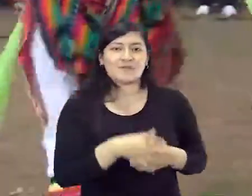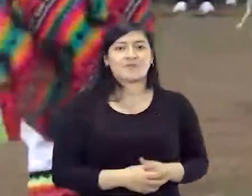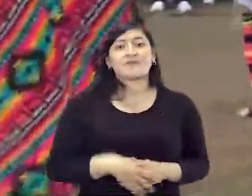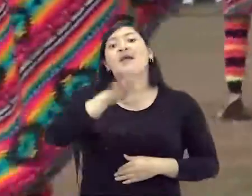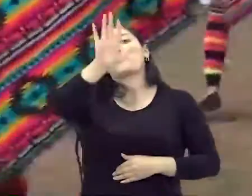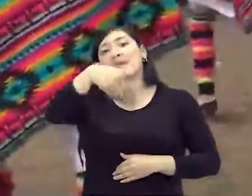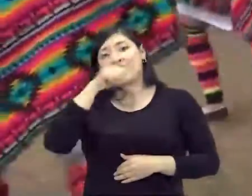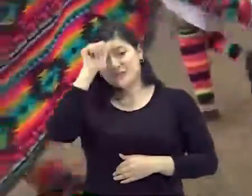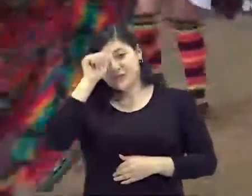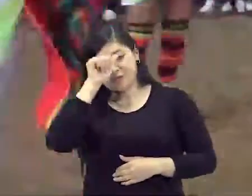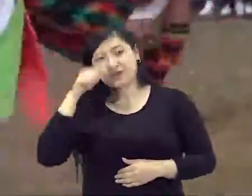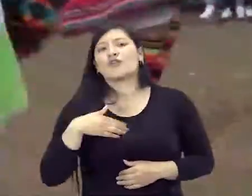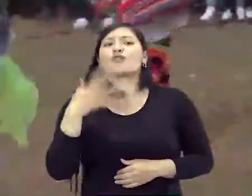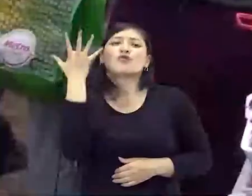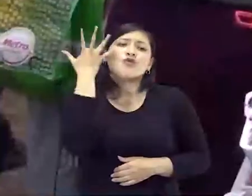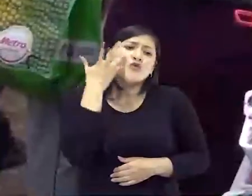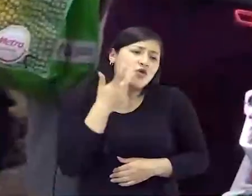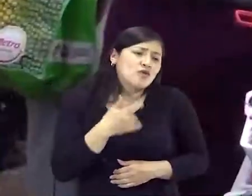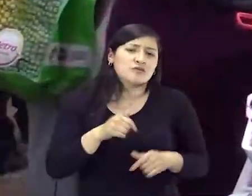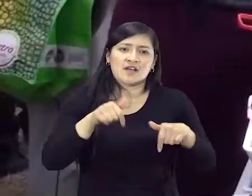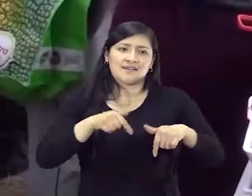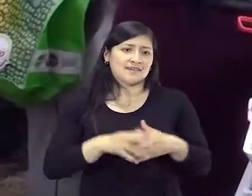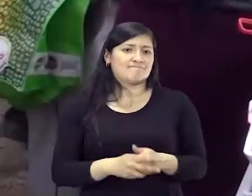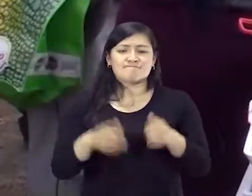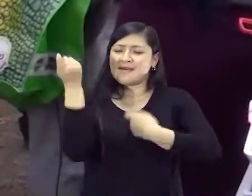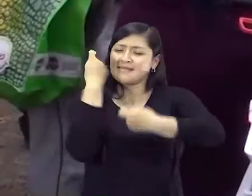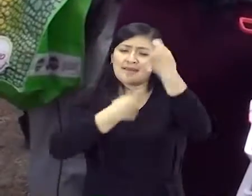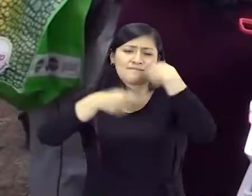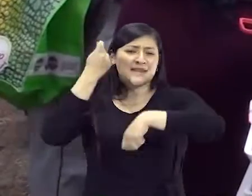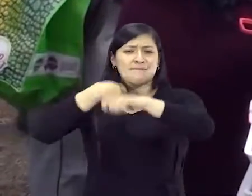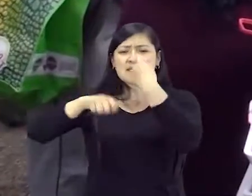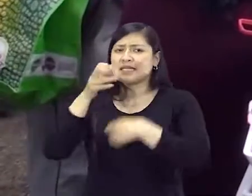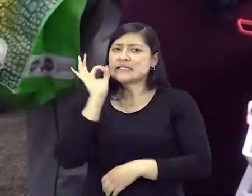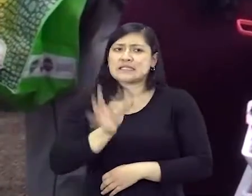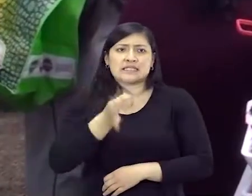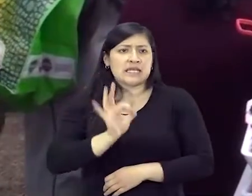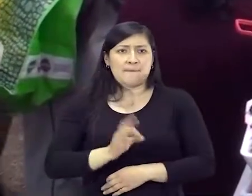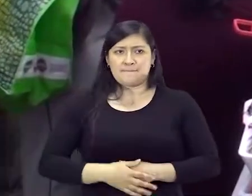lleguen a nuestro corregimiento. Vengan todos los domingos a colaborarnos, porque todos